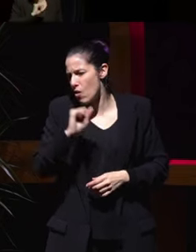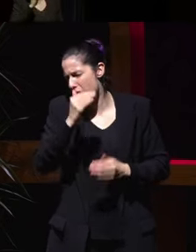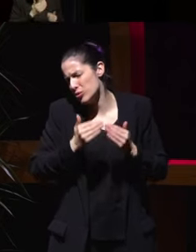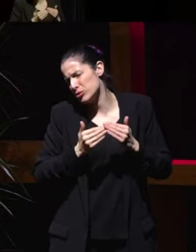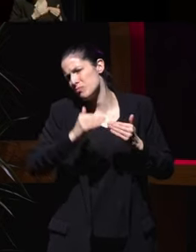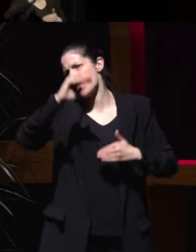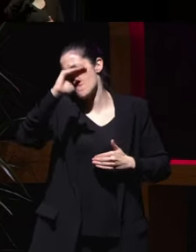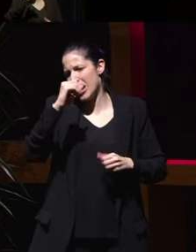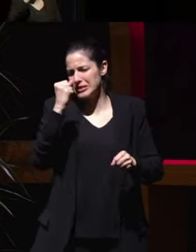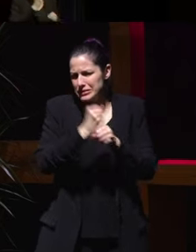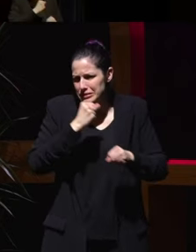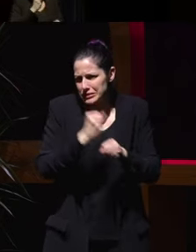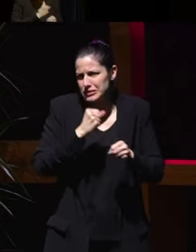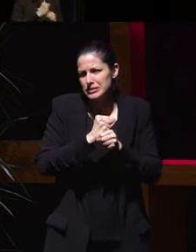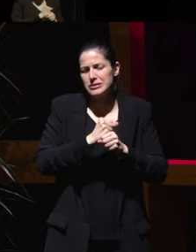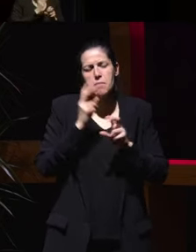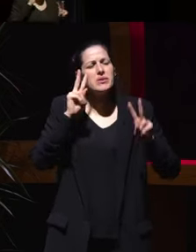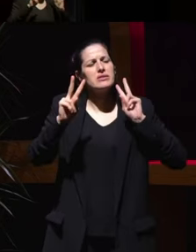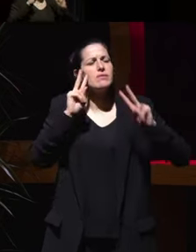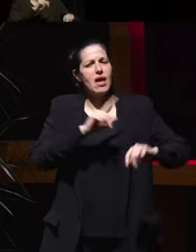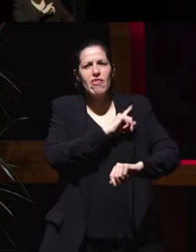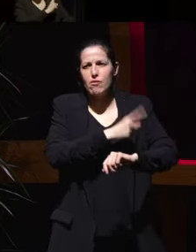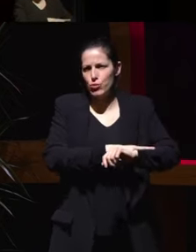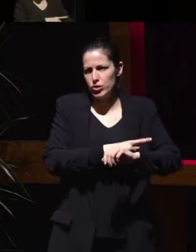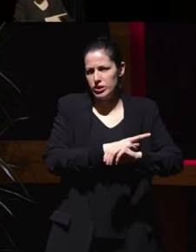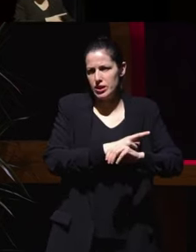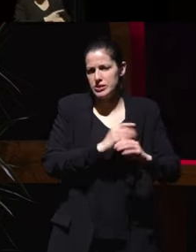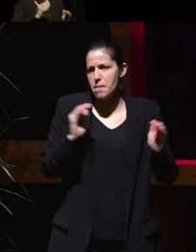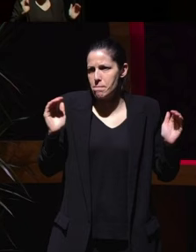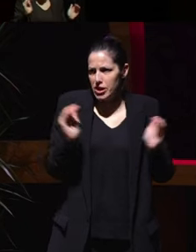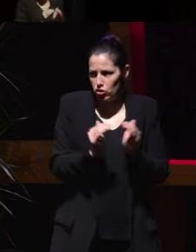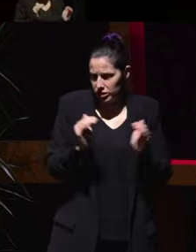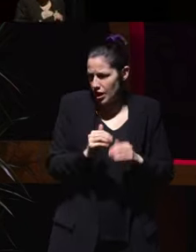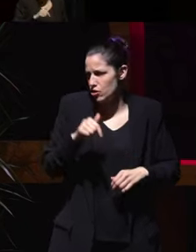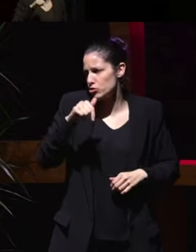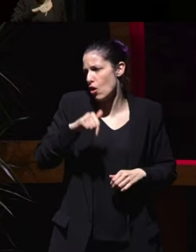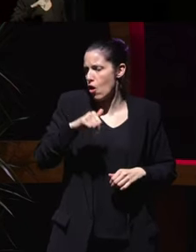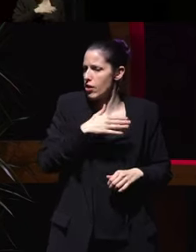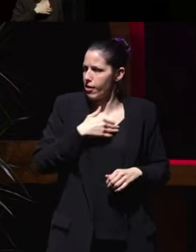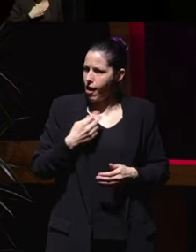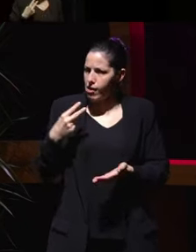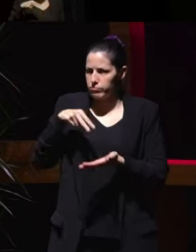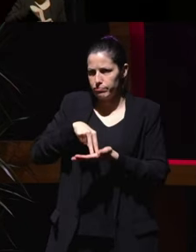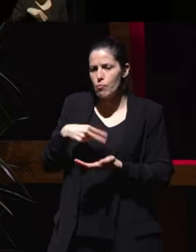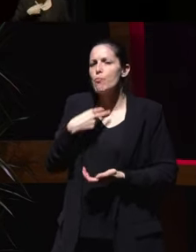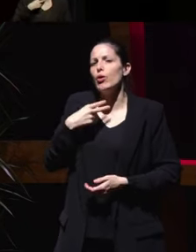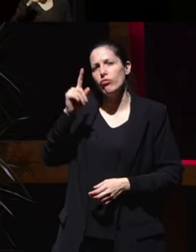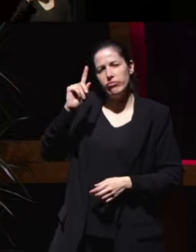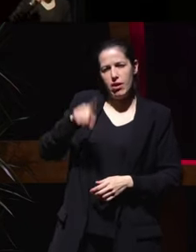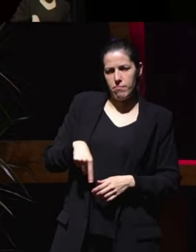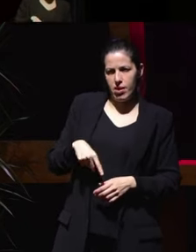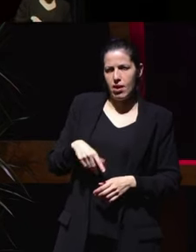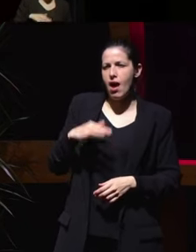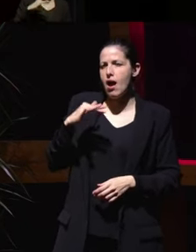deportes minoritarios. E hoxe tamén quere estar aquí connosco e nos fai esta reflexión do que ten sido o seu traballo